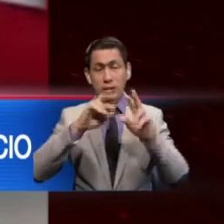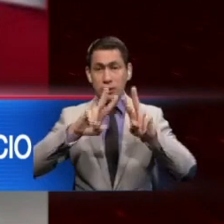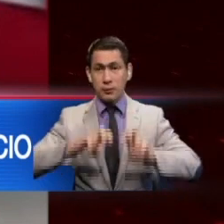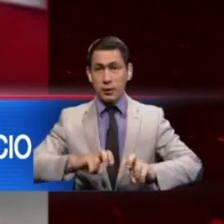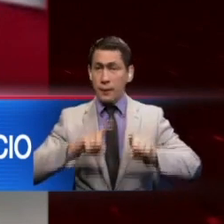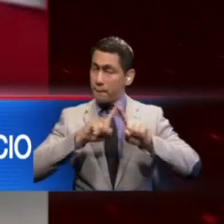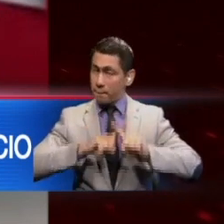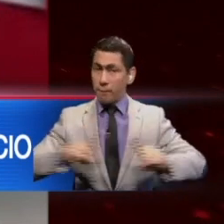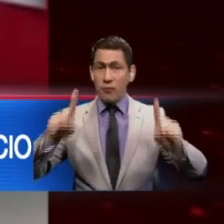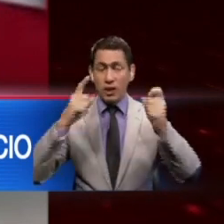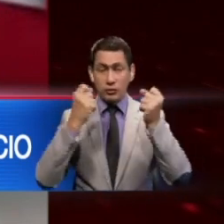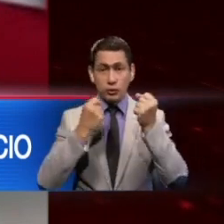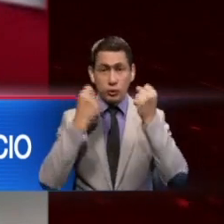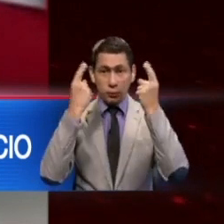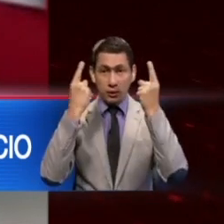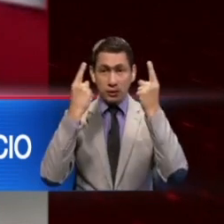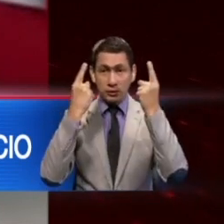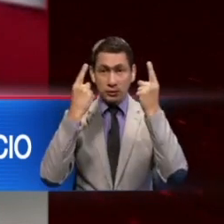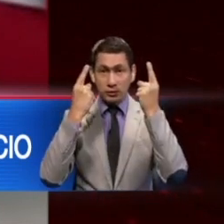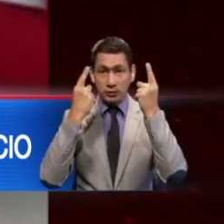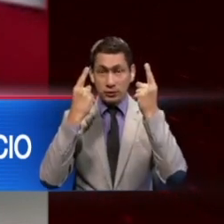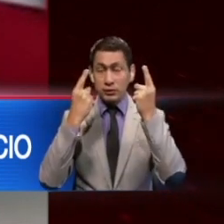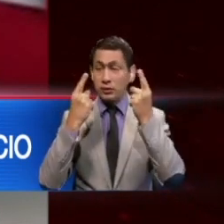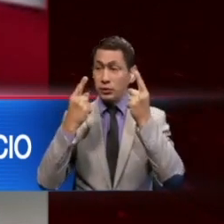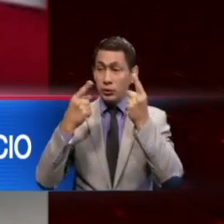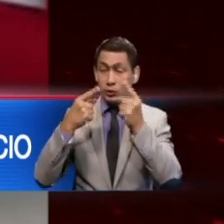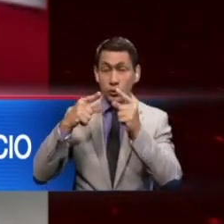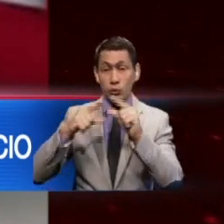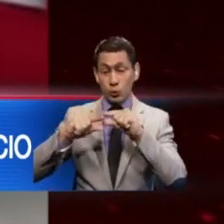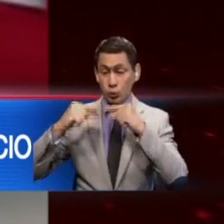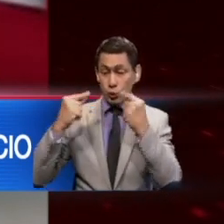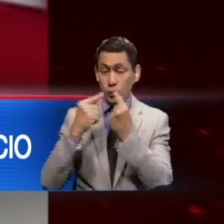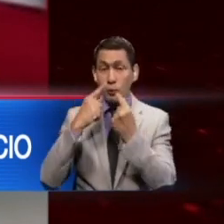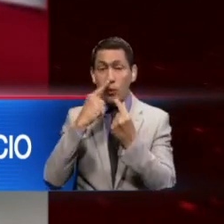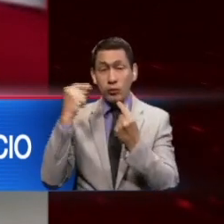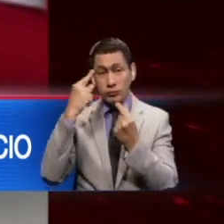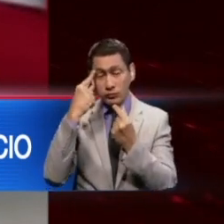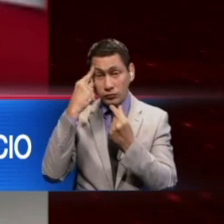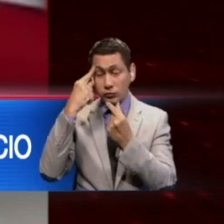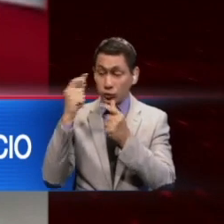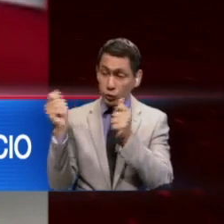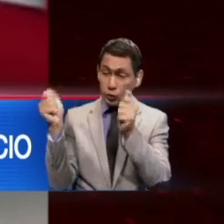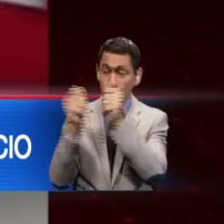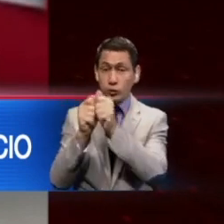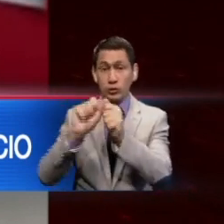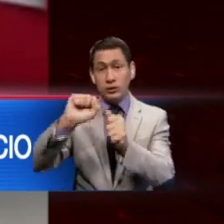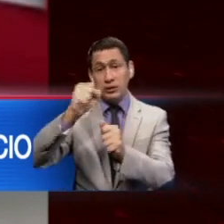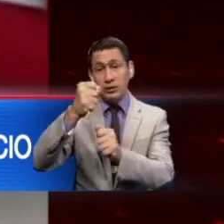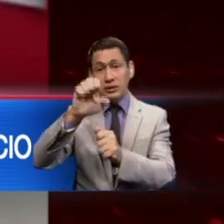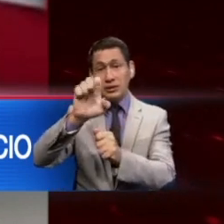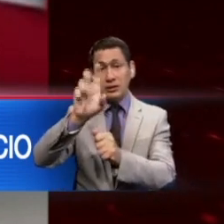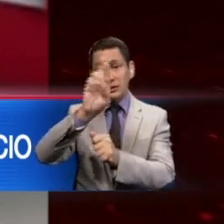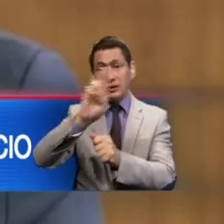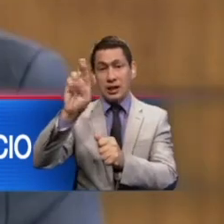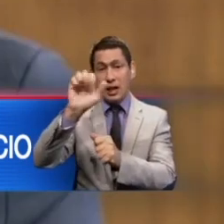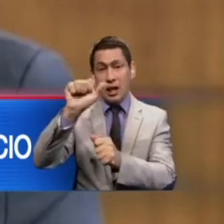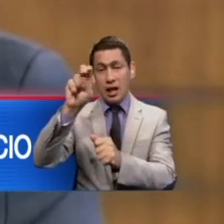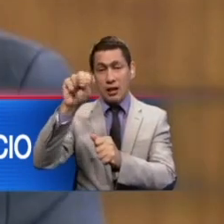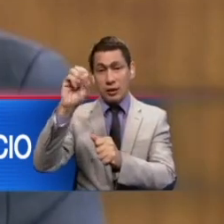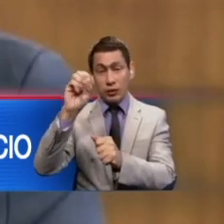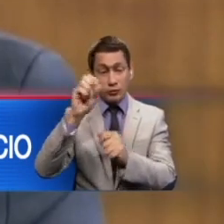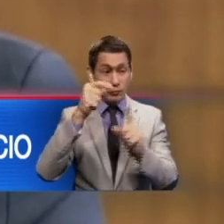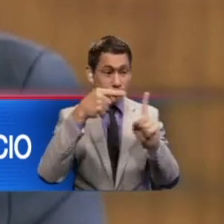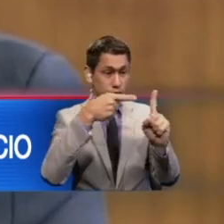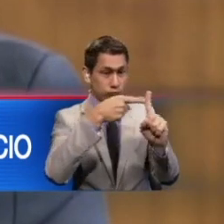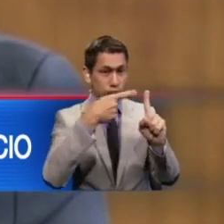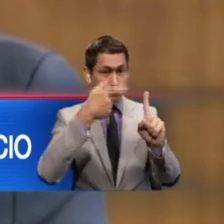curioso es que se unen a José Serrano. Sí, el mismo que Fernando Villavicencio investigó muchas veces. José